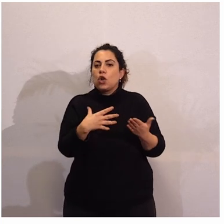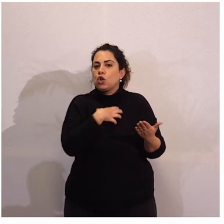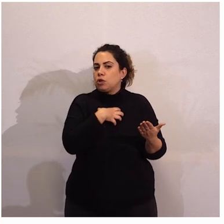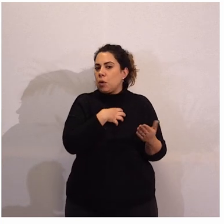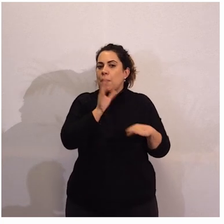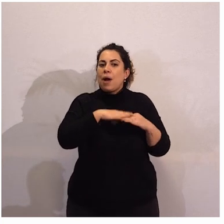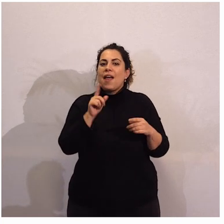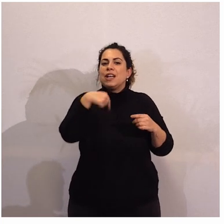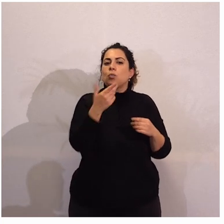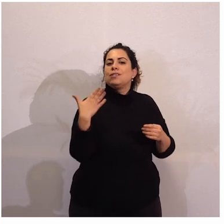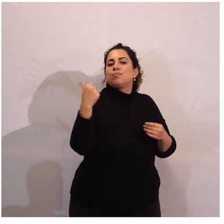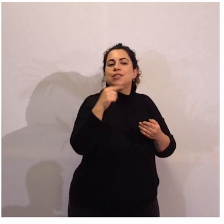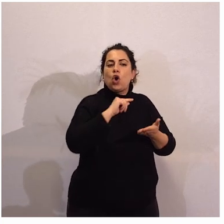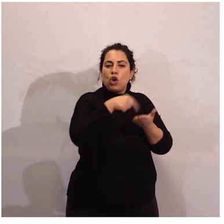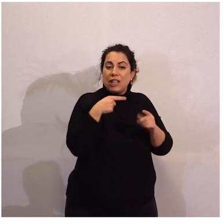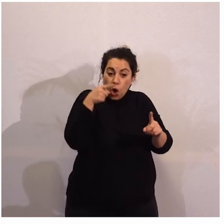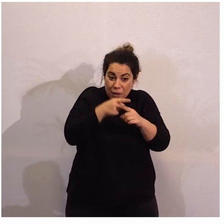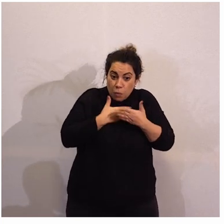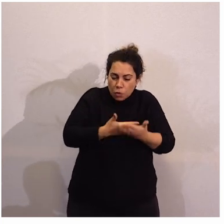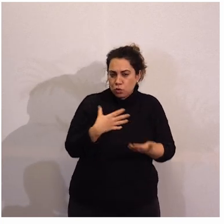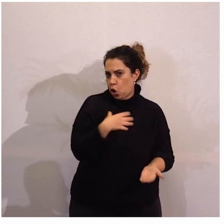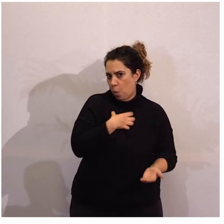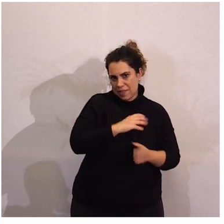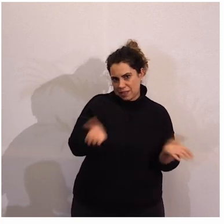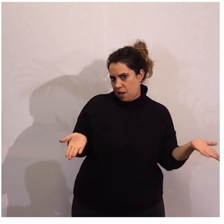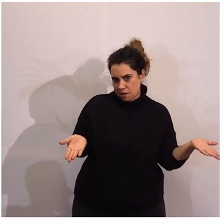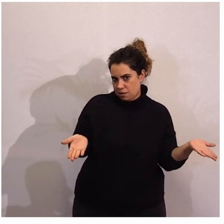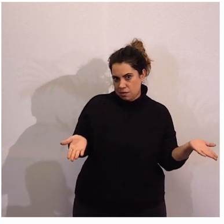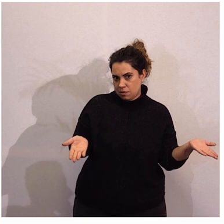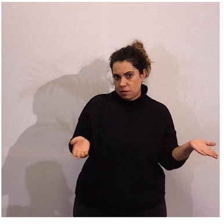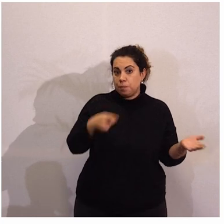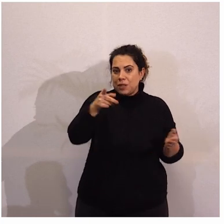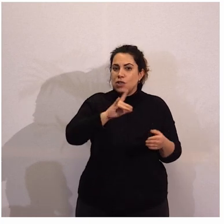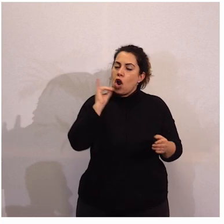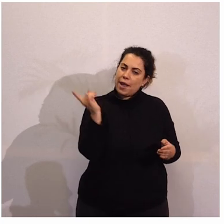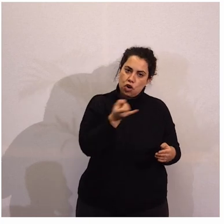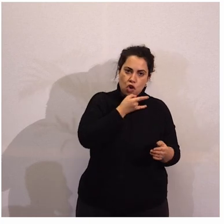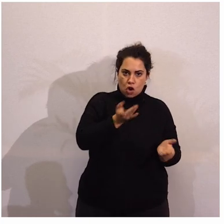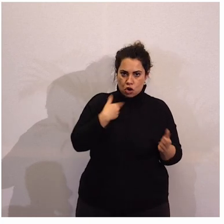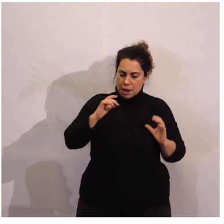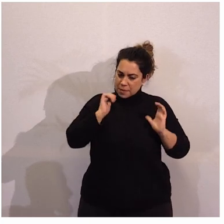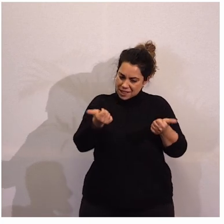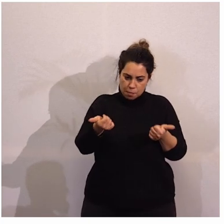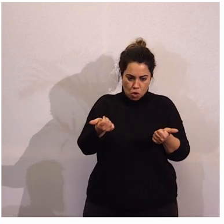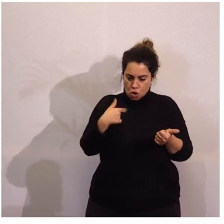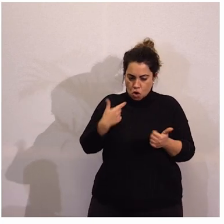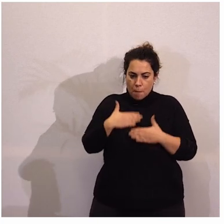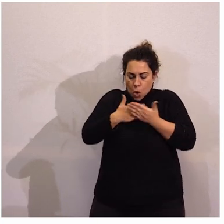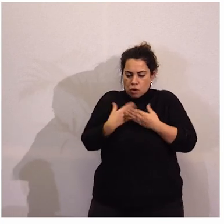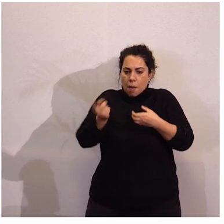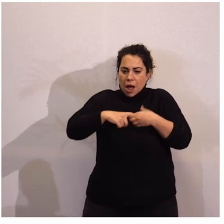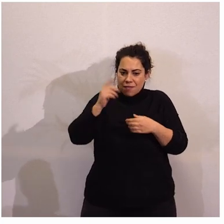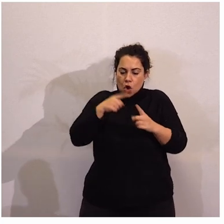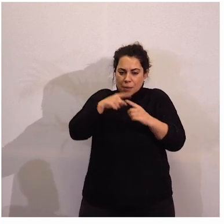para que te contraten. Ese es un error de al principio.